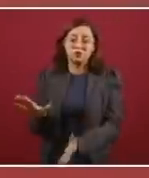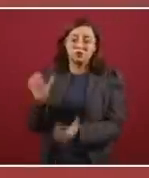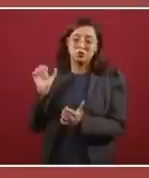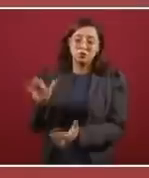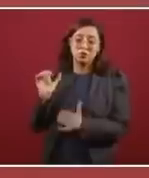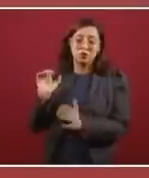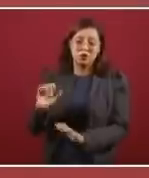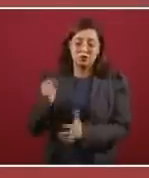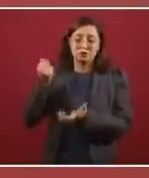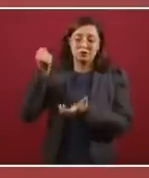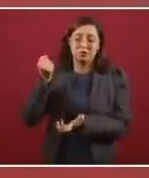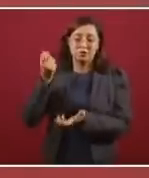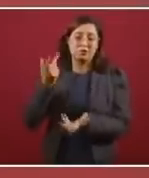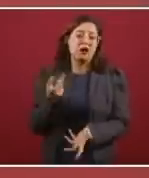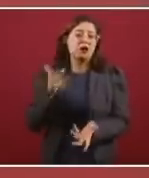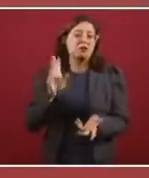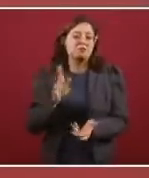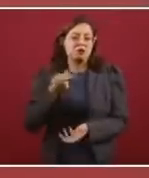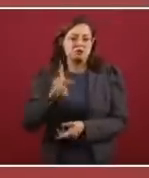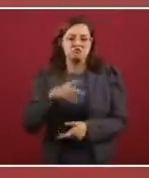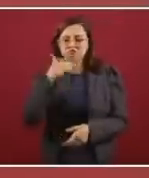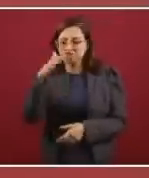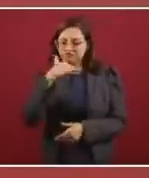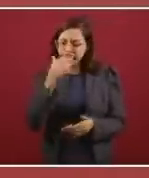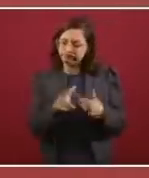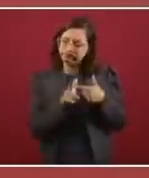mantener estas prácticas de corrupción.